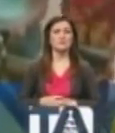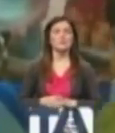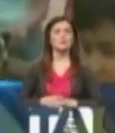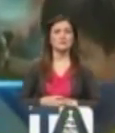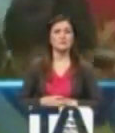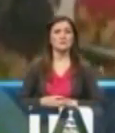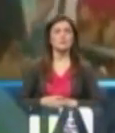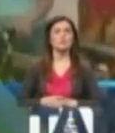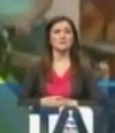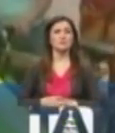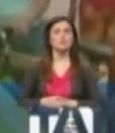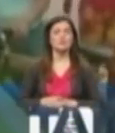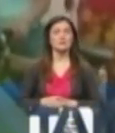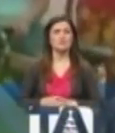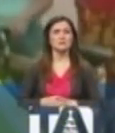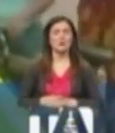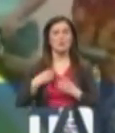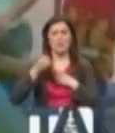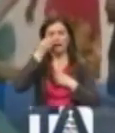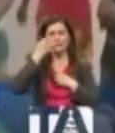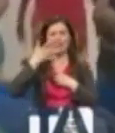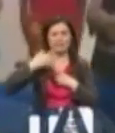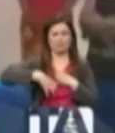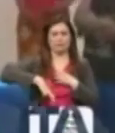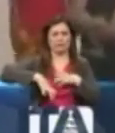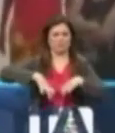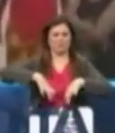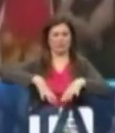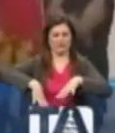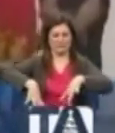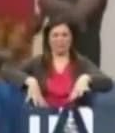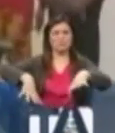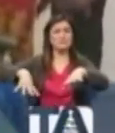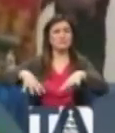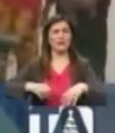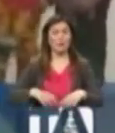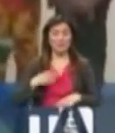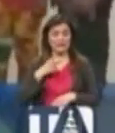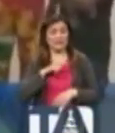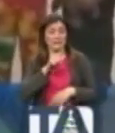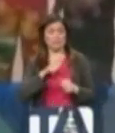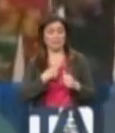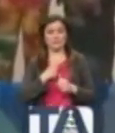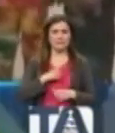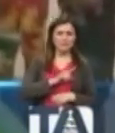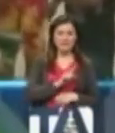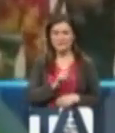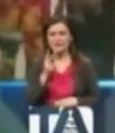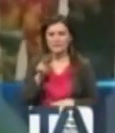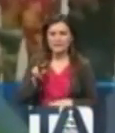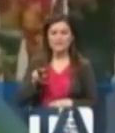alrededor de ellas pues se encontraba varias máculas de sangre. Igualmente se avanzó a otra escena, segunda escena, donde se pudo